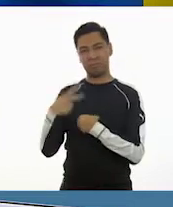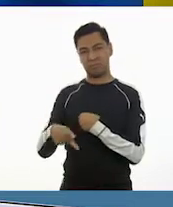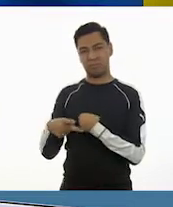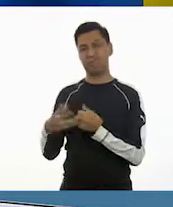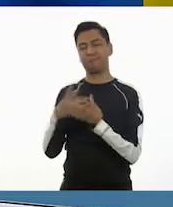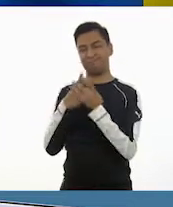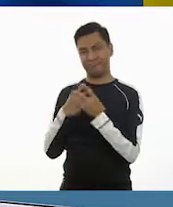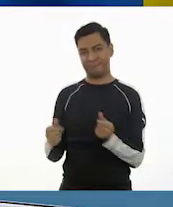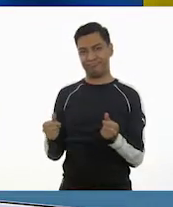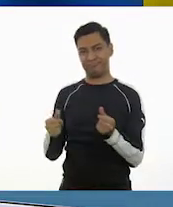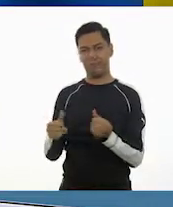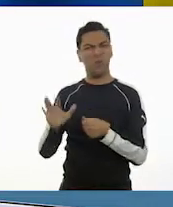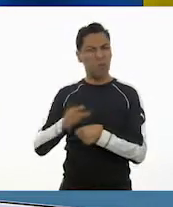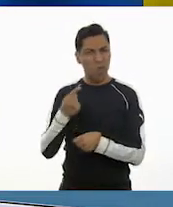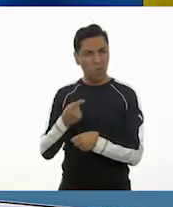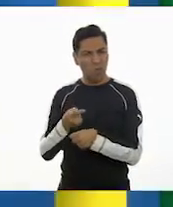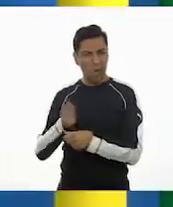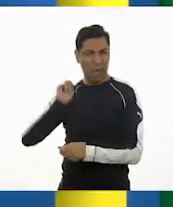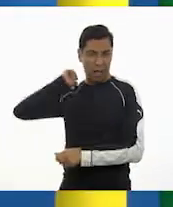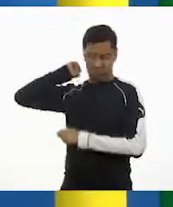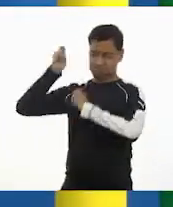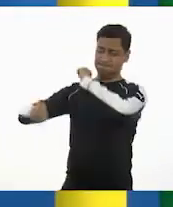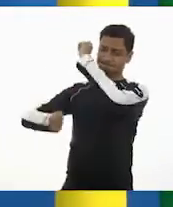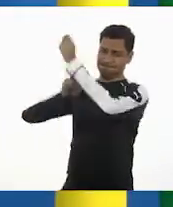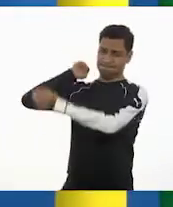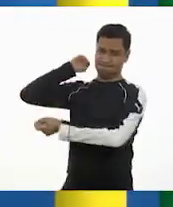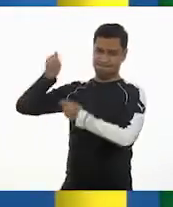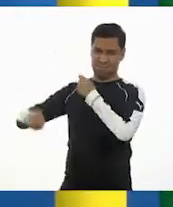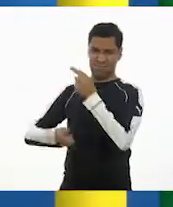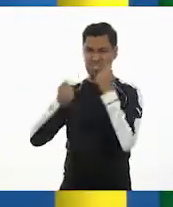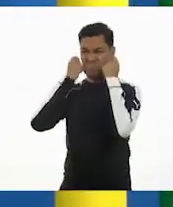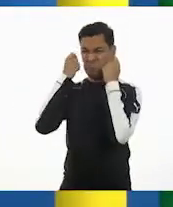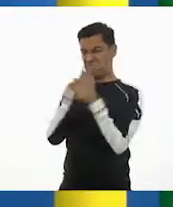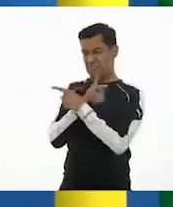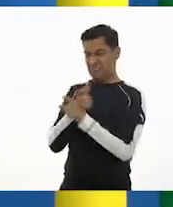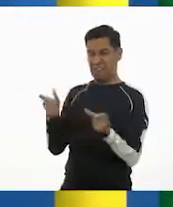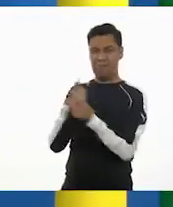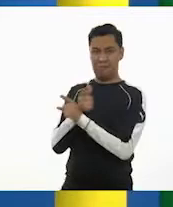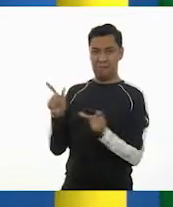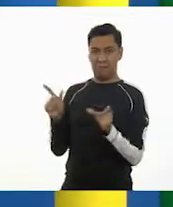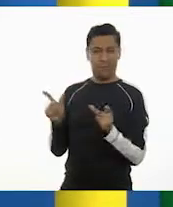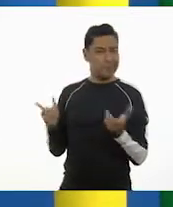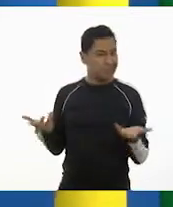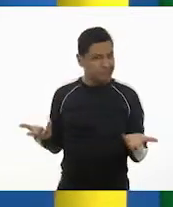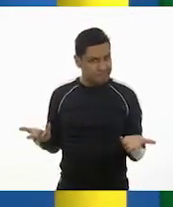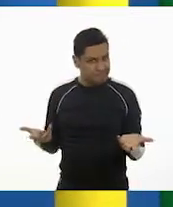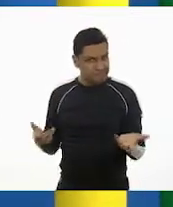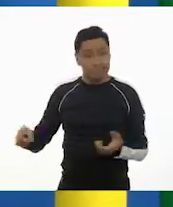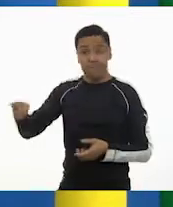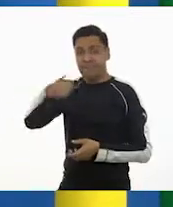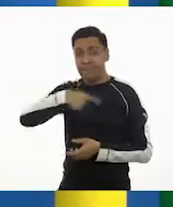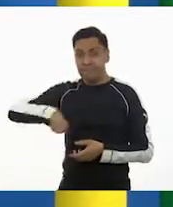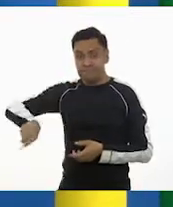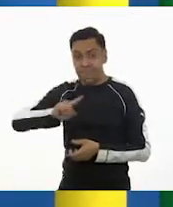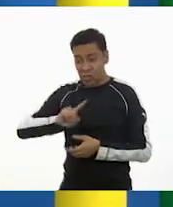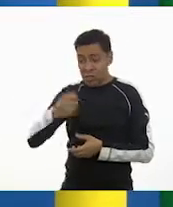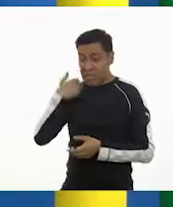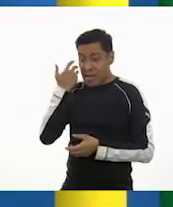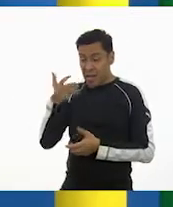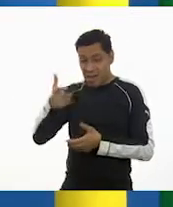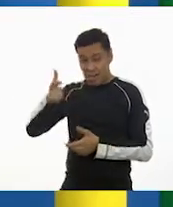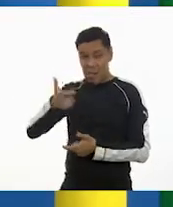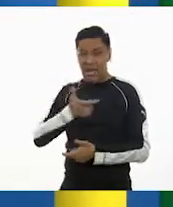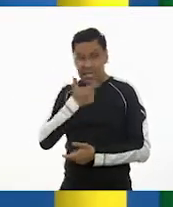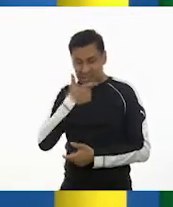pesca indiscriminada. Así es, y muchas veces ni siquiera es a ellos a los que se quiere atrapar, como lo